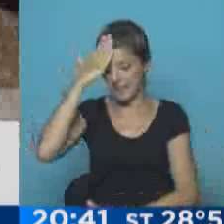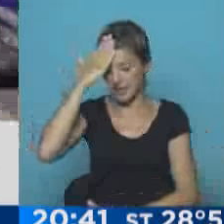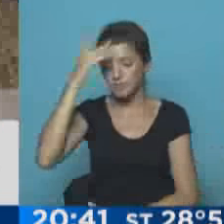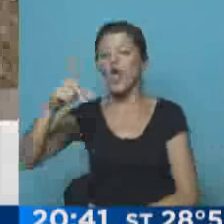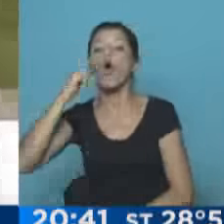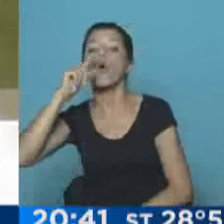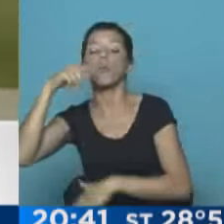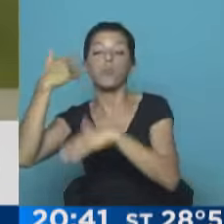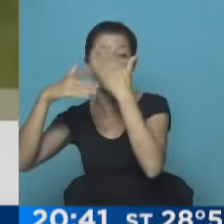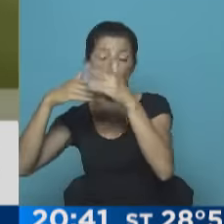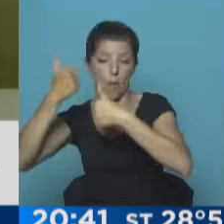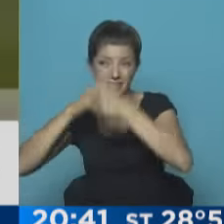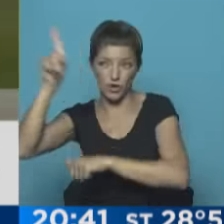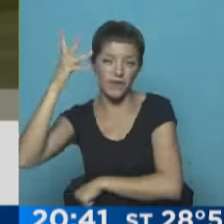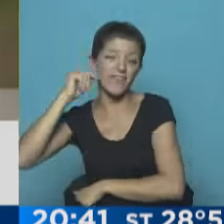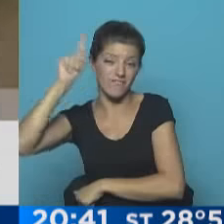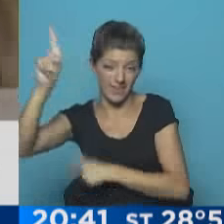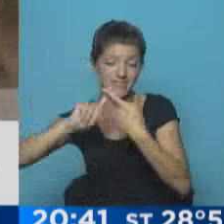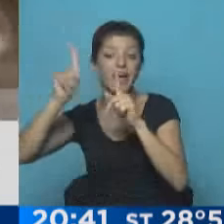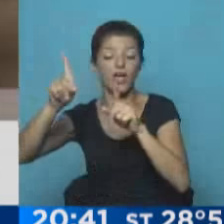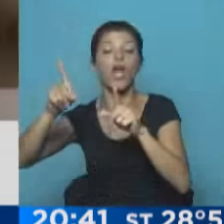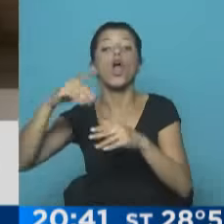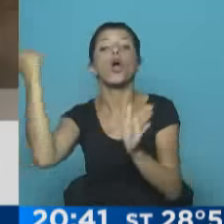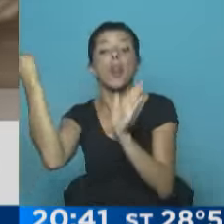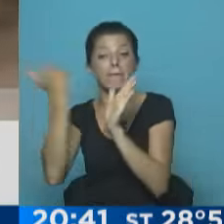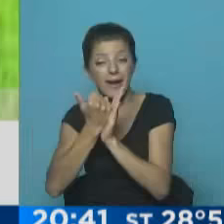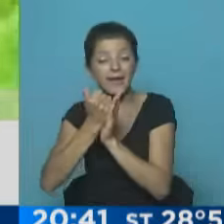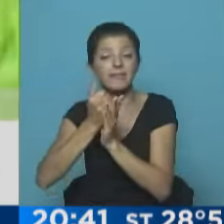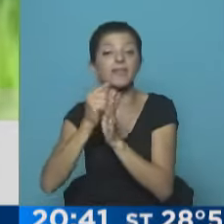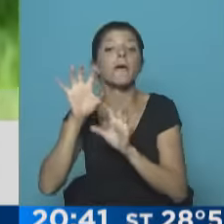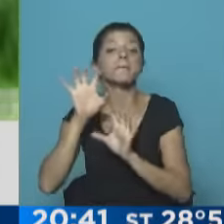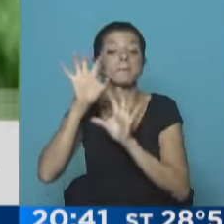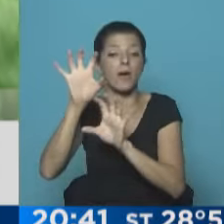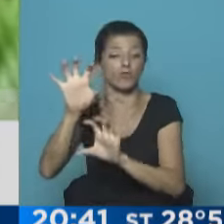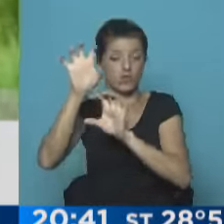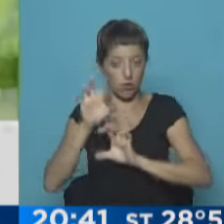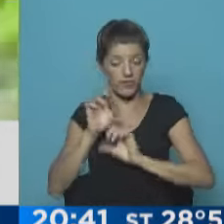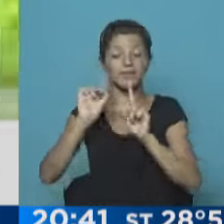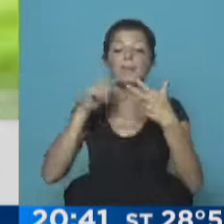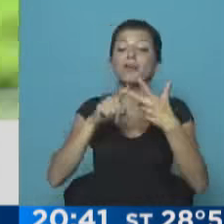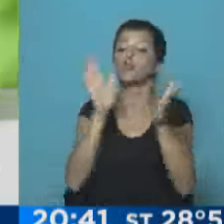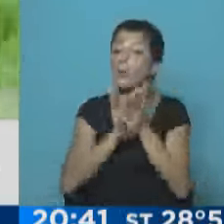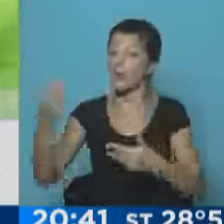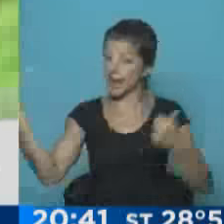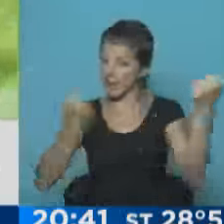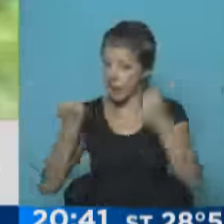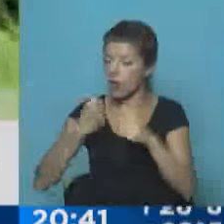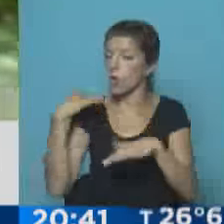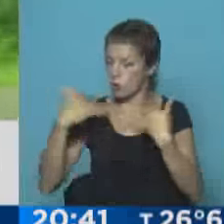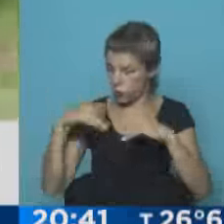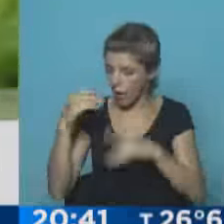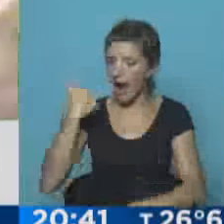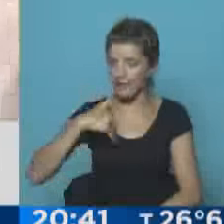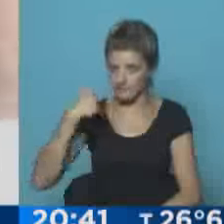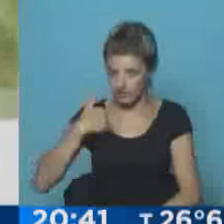francés, que compite este año también con Peugeot, ha finalizado segundo. Y en cuanto a camiones, muy buena la actuación de los argentinos Villagra, Pérez